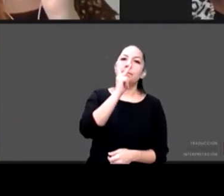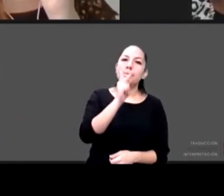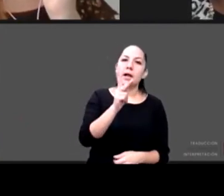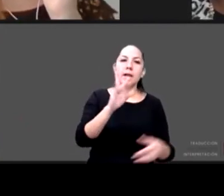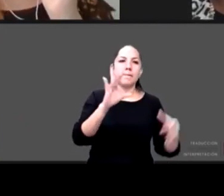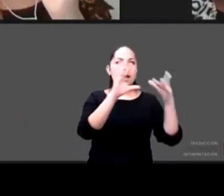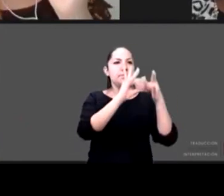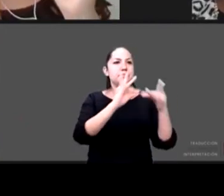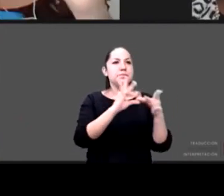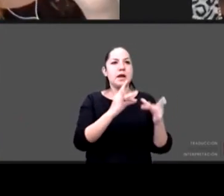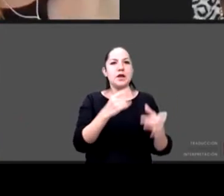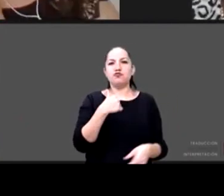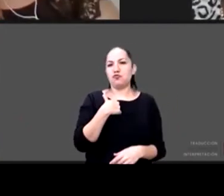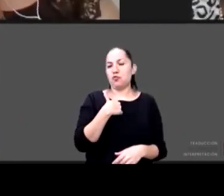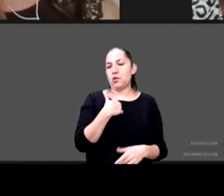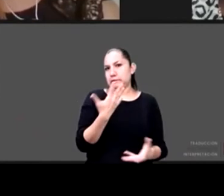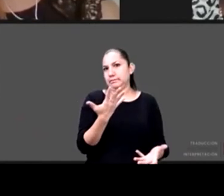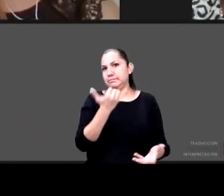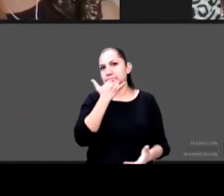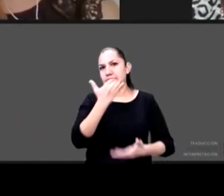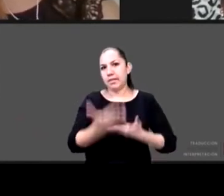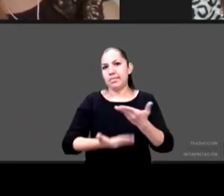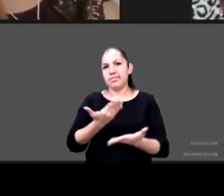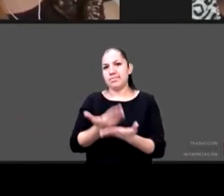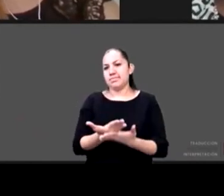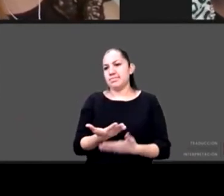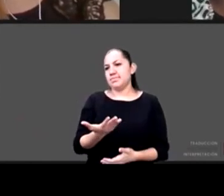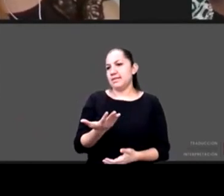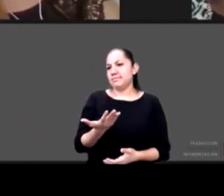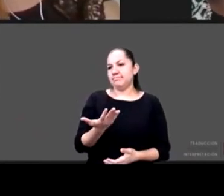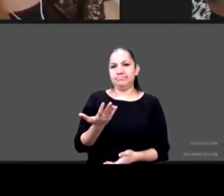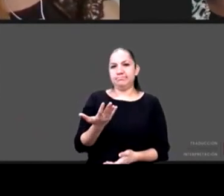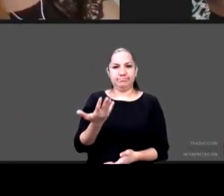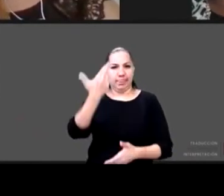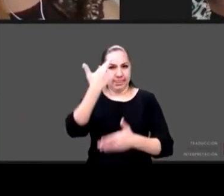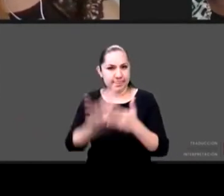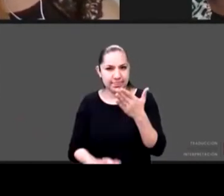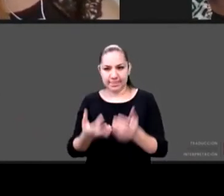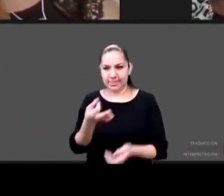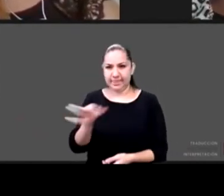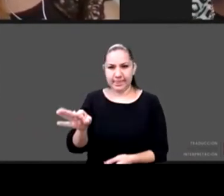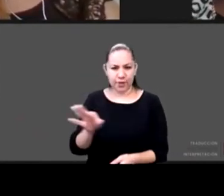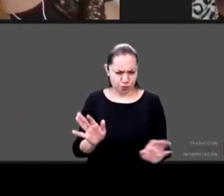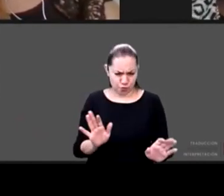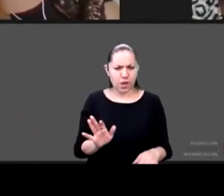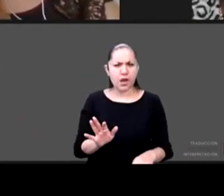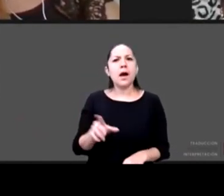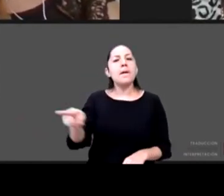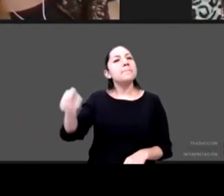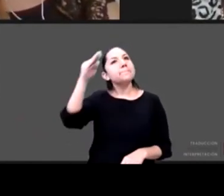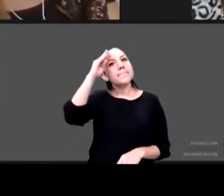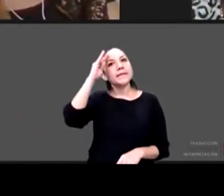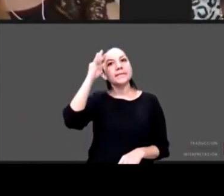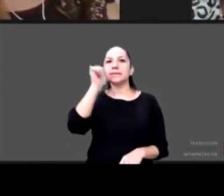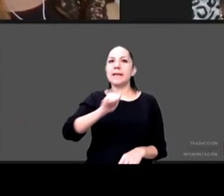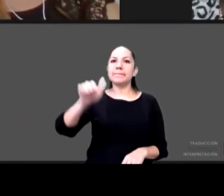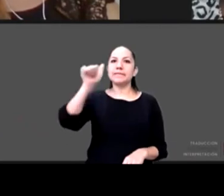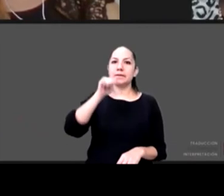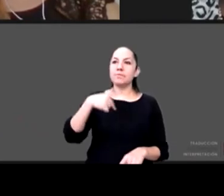pero de ser optimista todo el tiempo y efusivo, pero sí se trata de